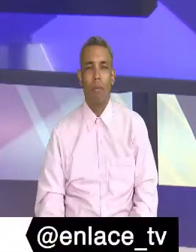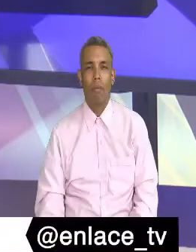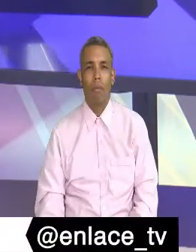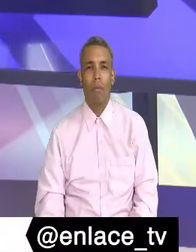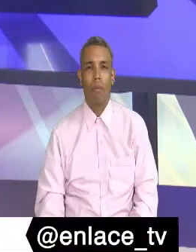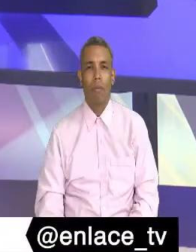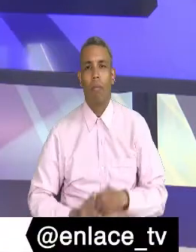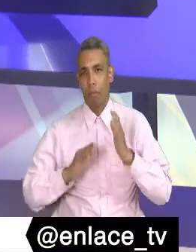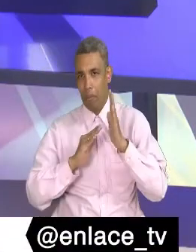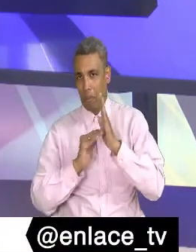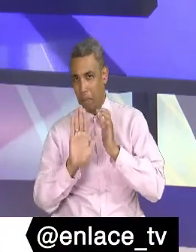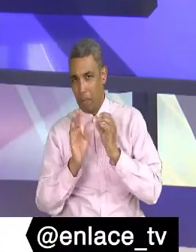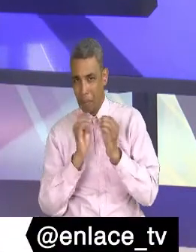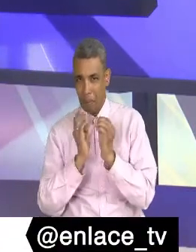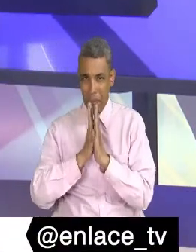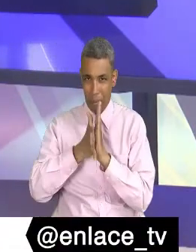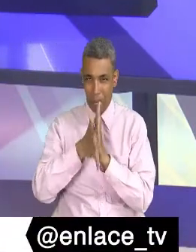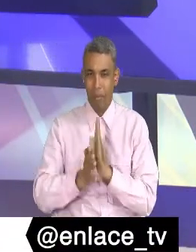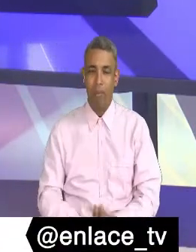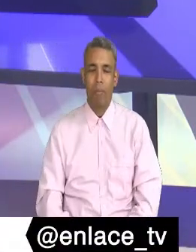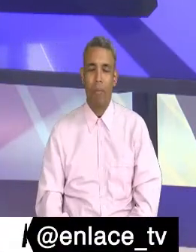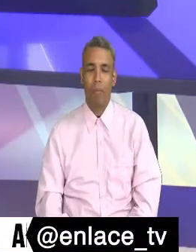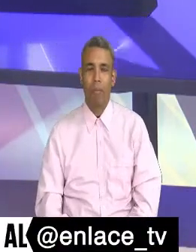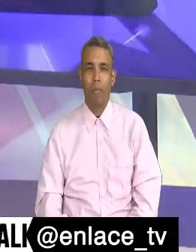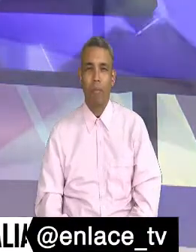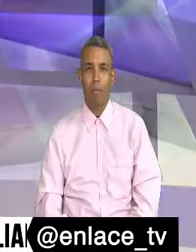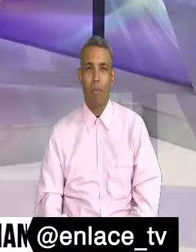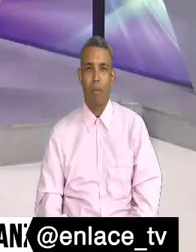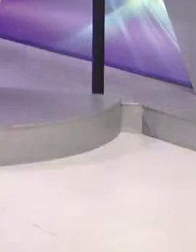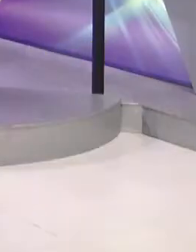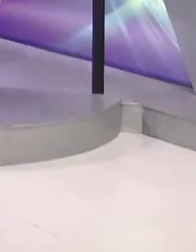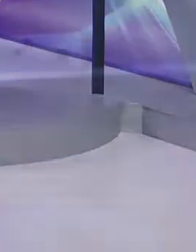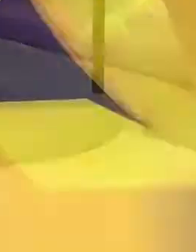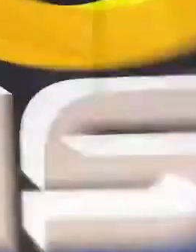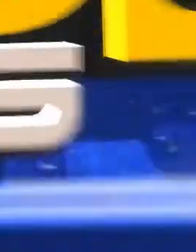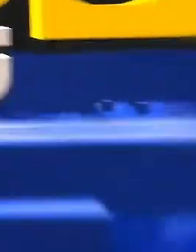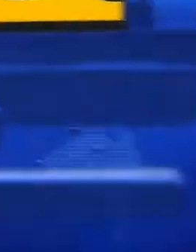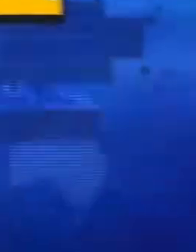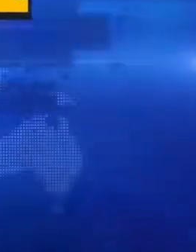Momento de hacer una pausa y al regresar más información en Enlace Noticias.